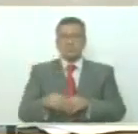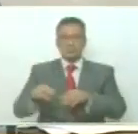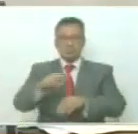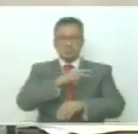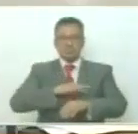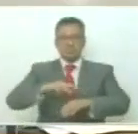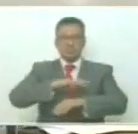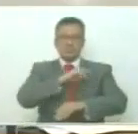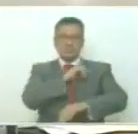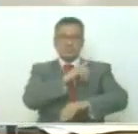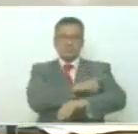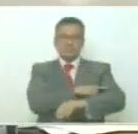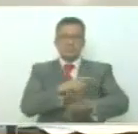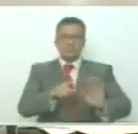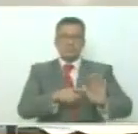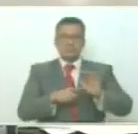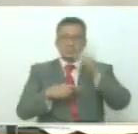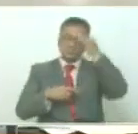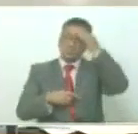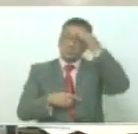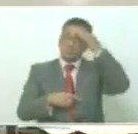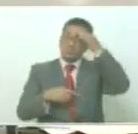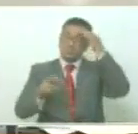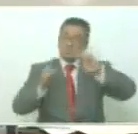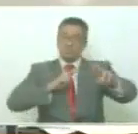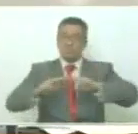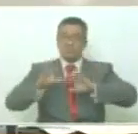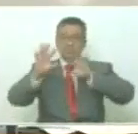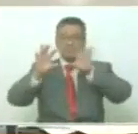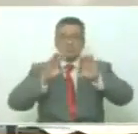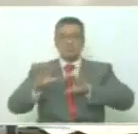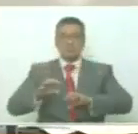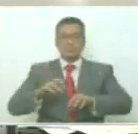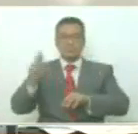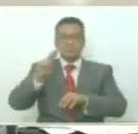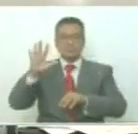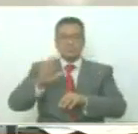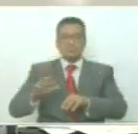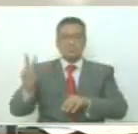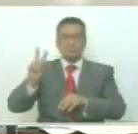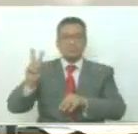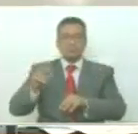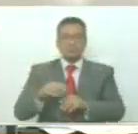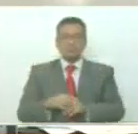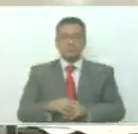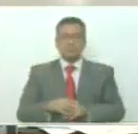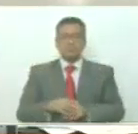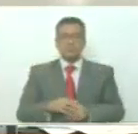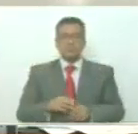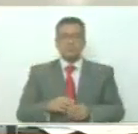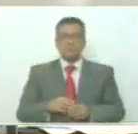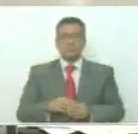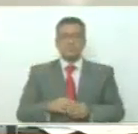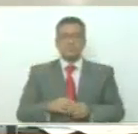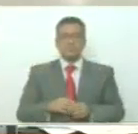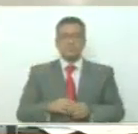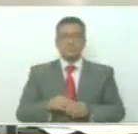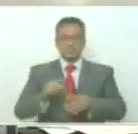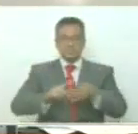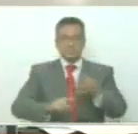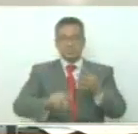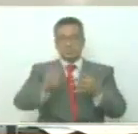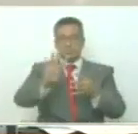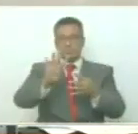ministro del Poder Popular para Relaciones Exteriores de la República Bolivariana de Venezuela. Cuarto